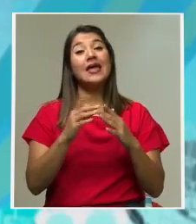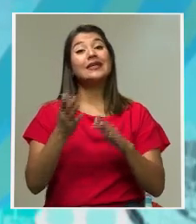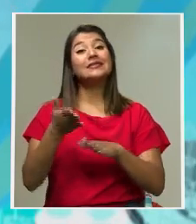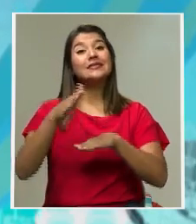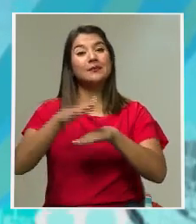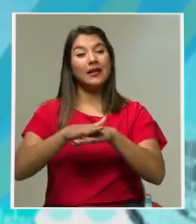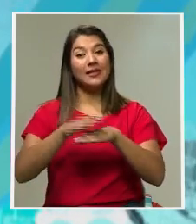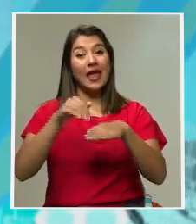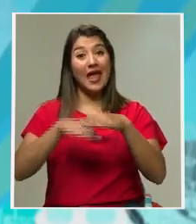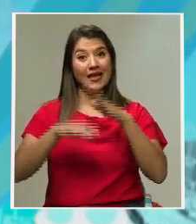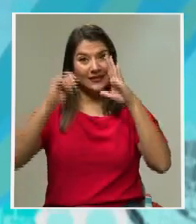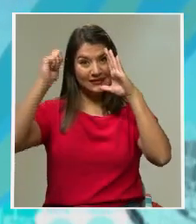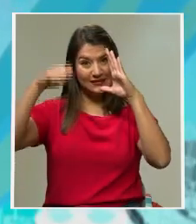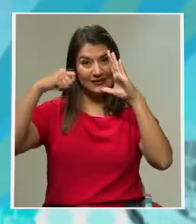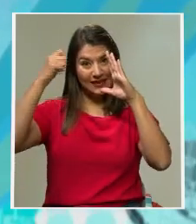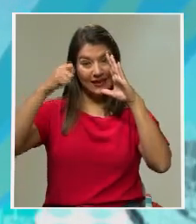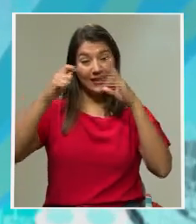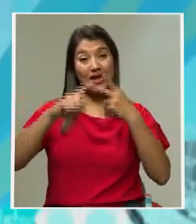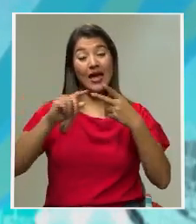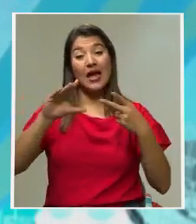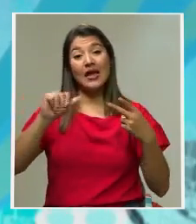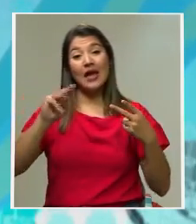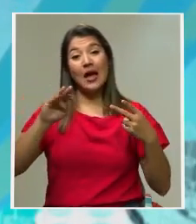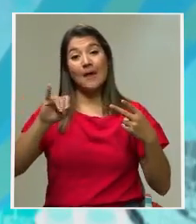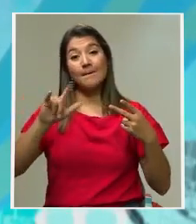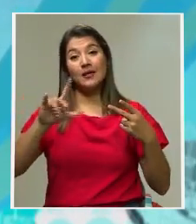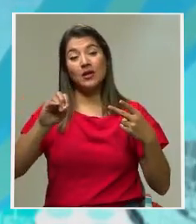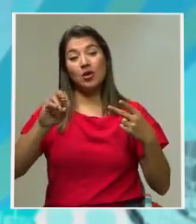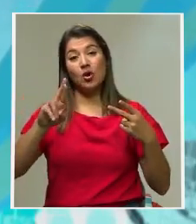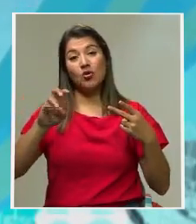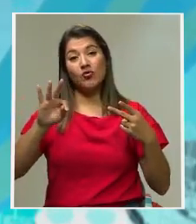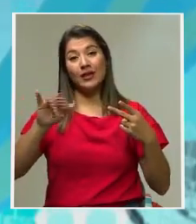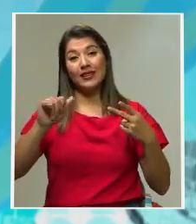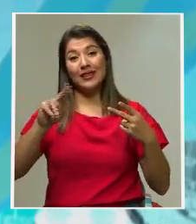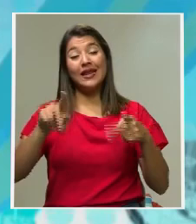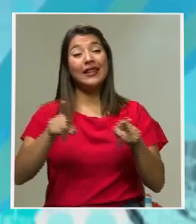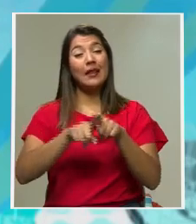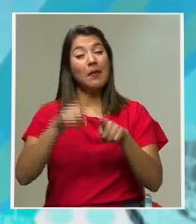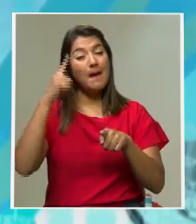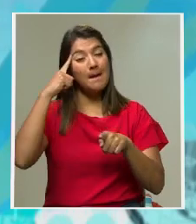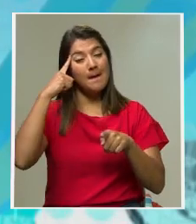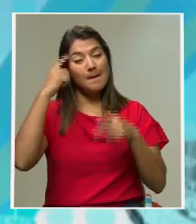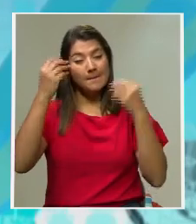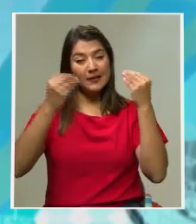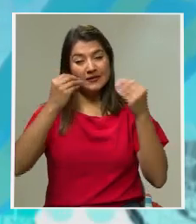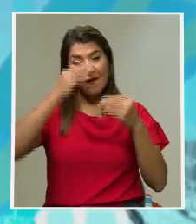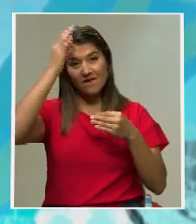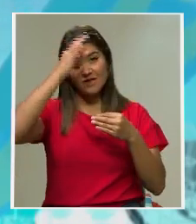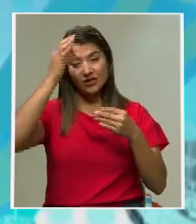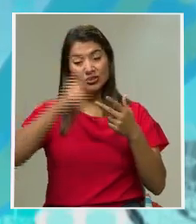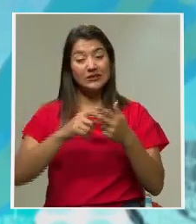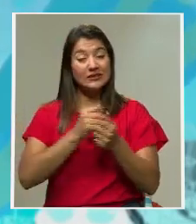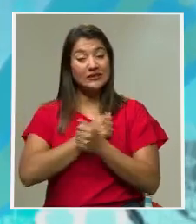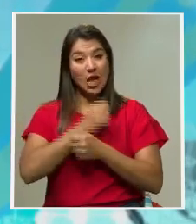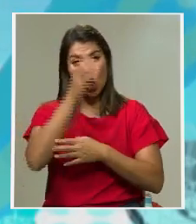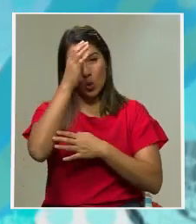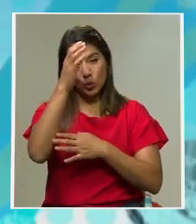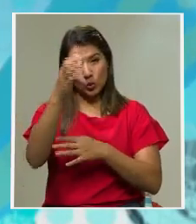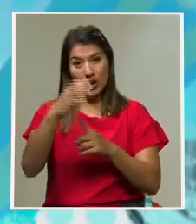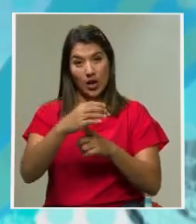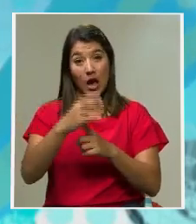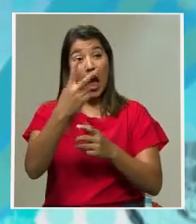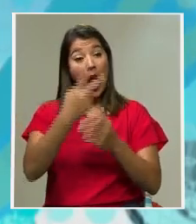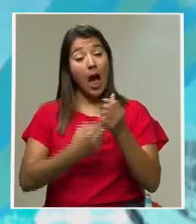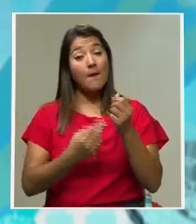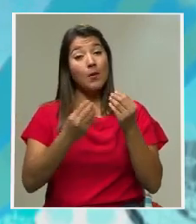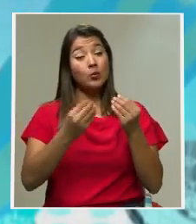especialista en cine, y Camilo Retana, también pensador, filósofo, amante de la cultura popular. A ambos,